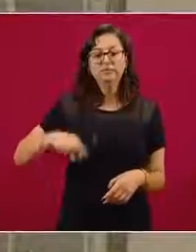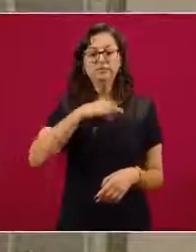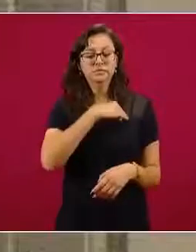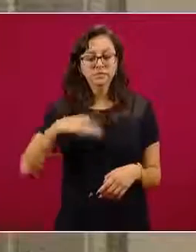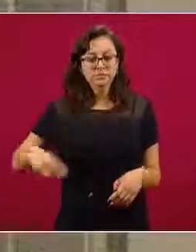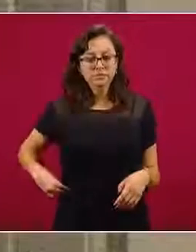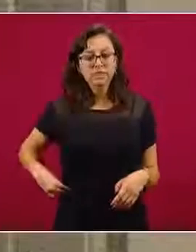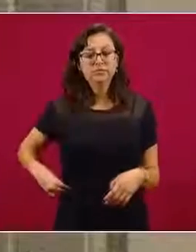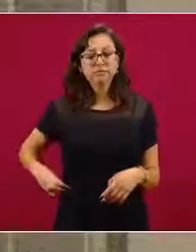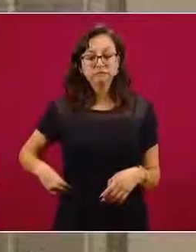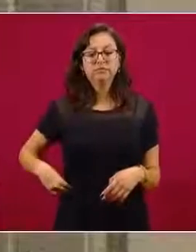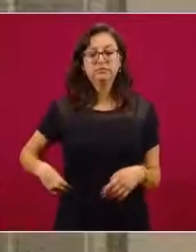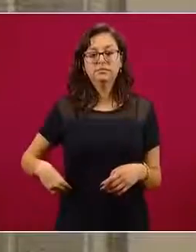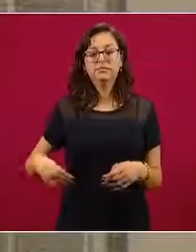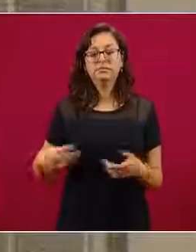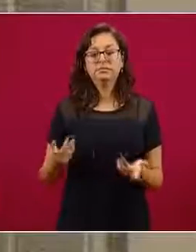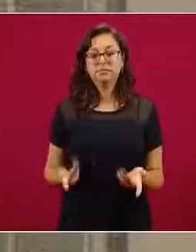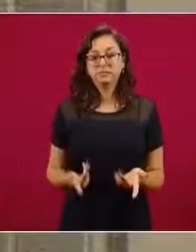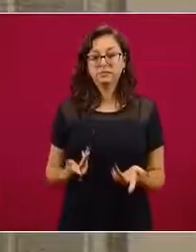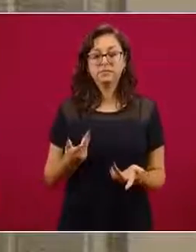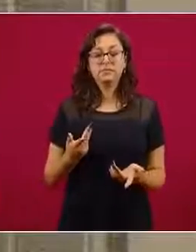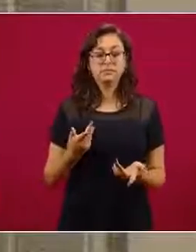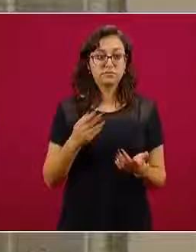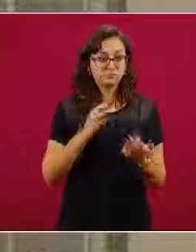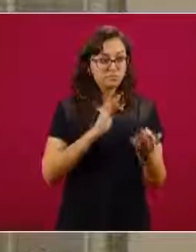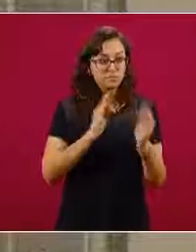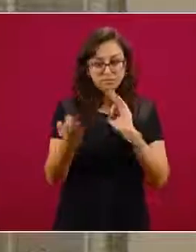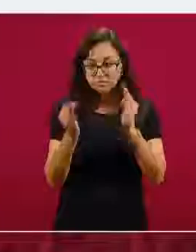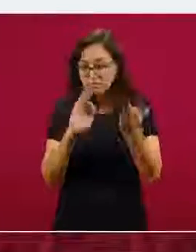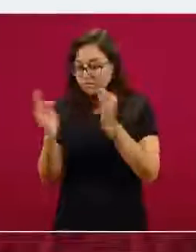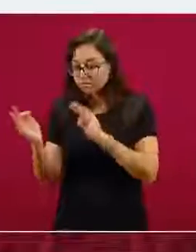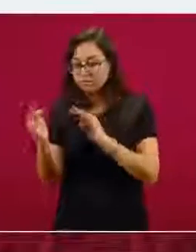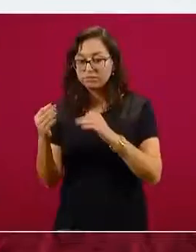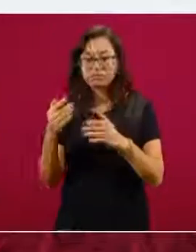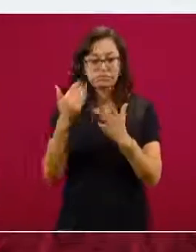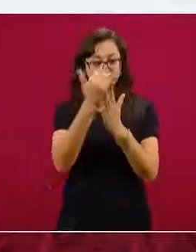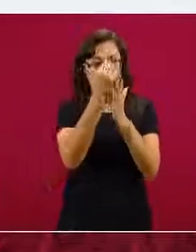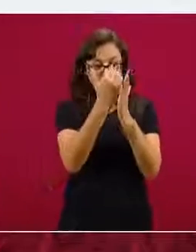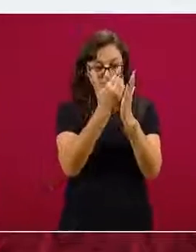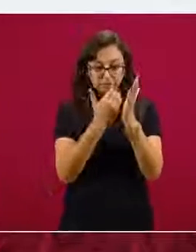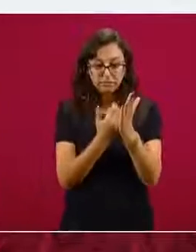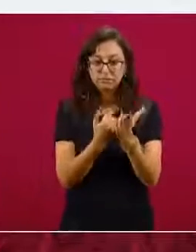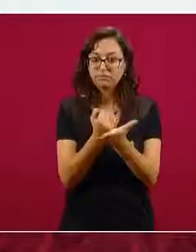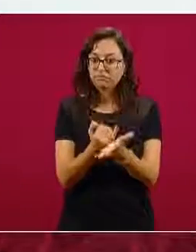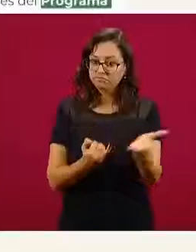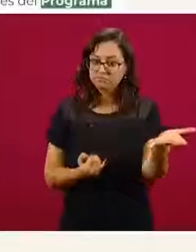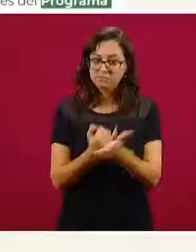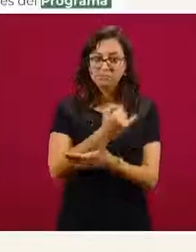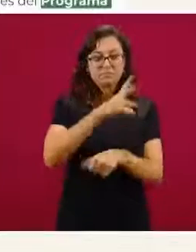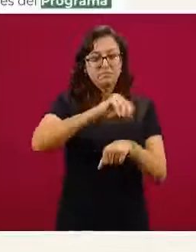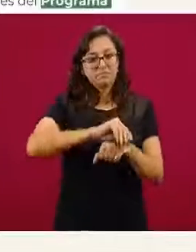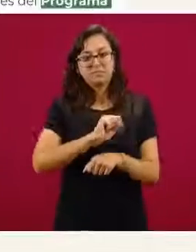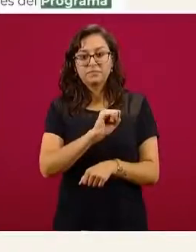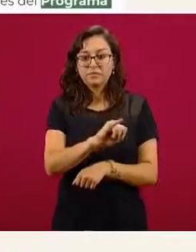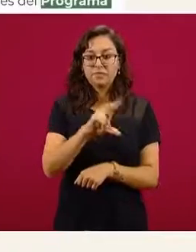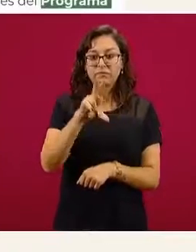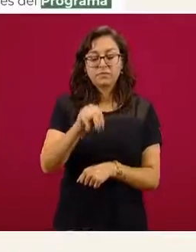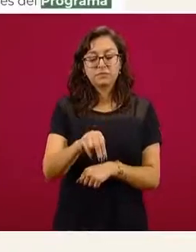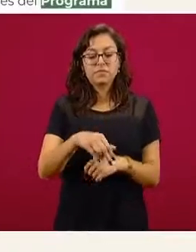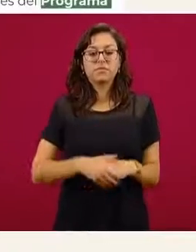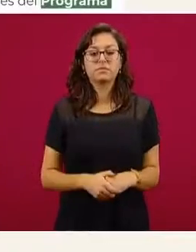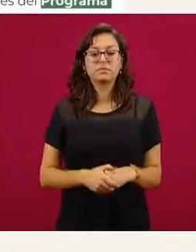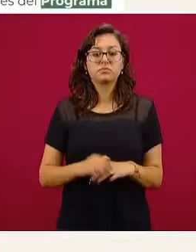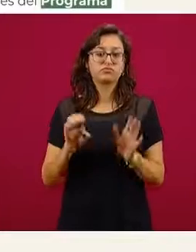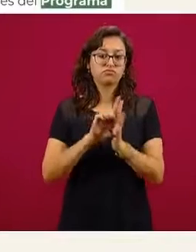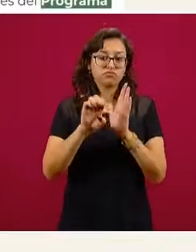y esto hago un énfasis en los gobiernos locales, municipales, para que tengan criterios para tomar decisiones. Si estoy trabajando